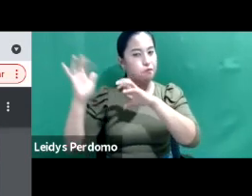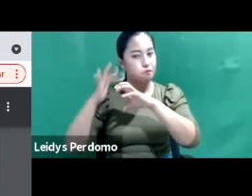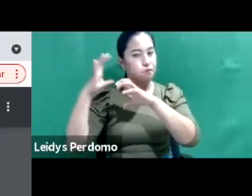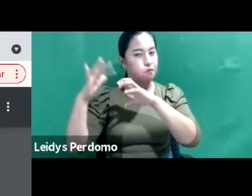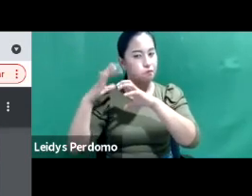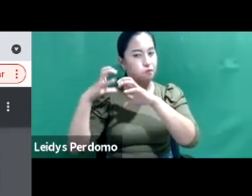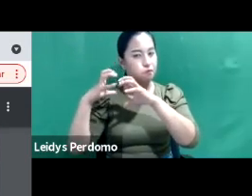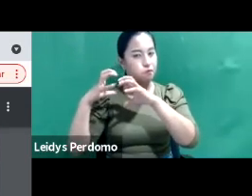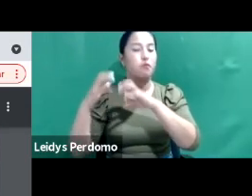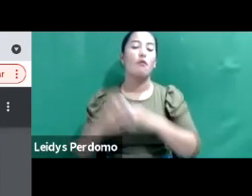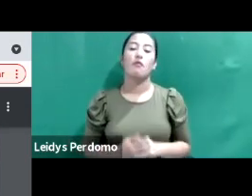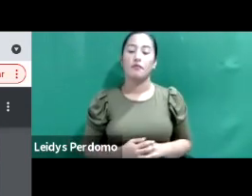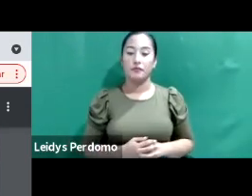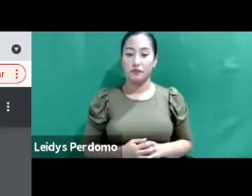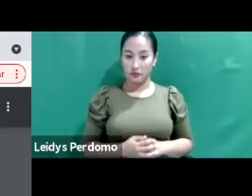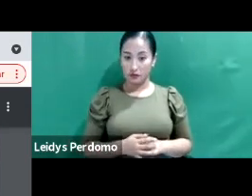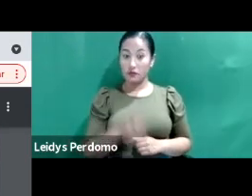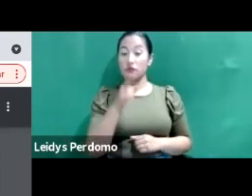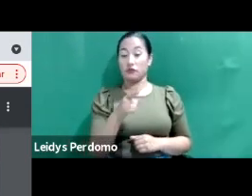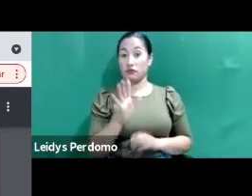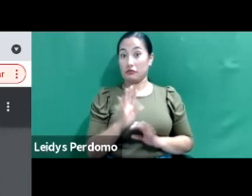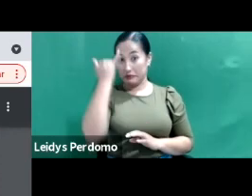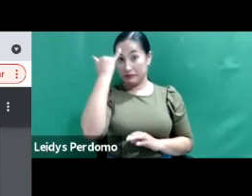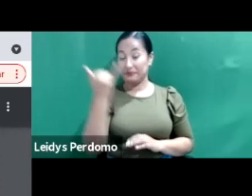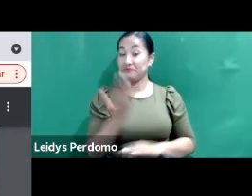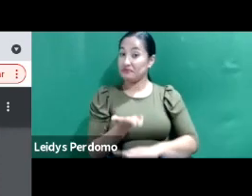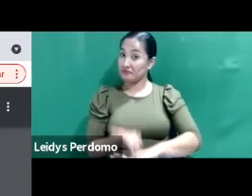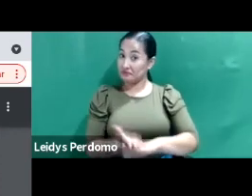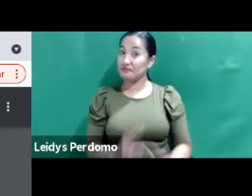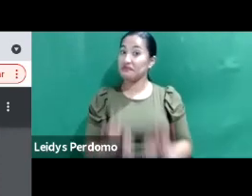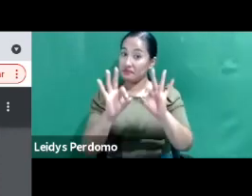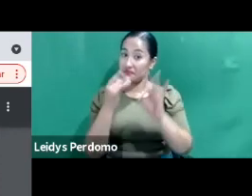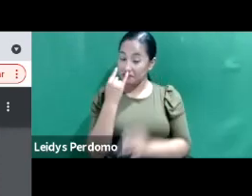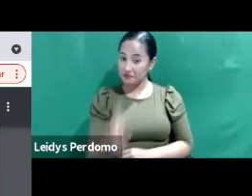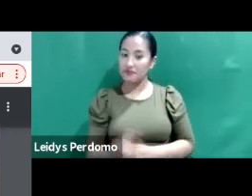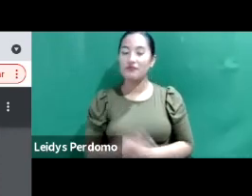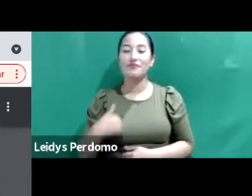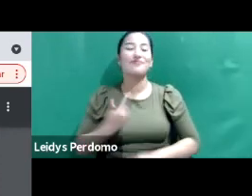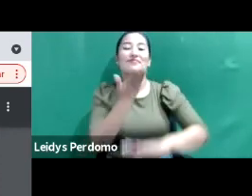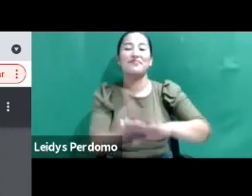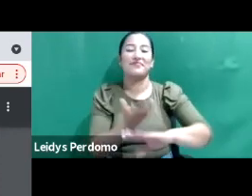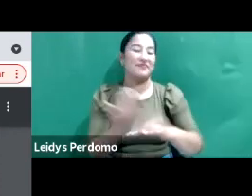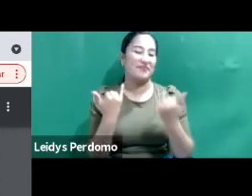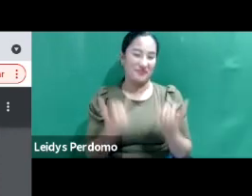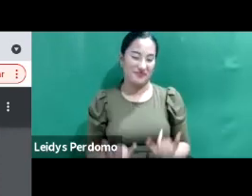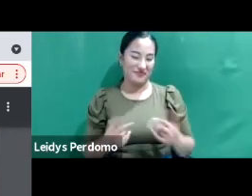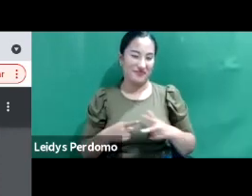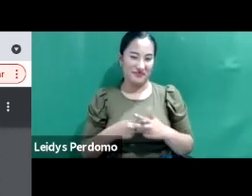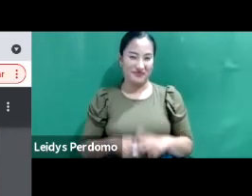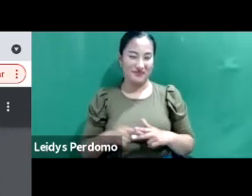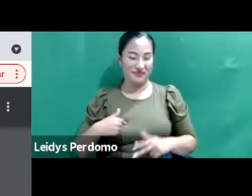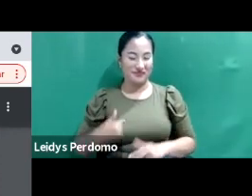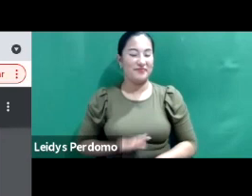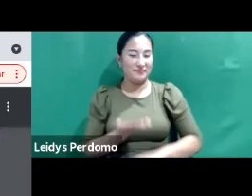plantean están muy interesantes y digamos que la propuesta que tengo el día de hoy, en la noche de hoy, frente al taller, que si